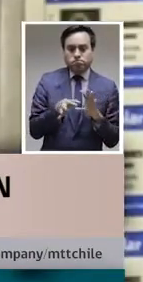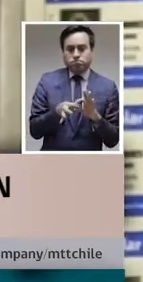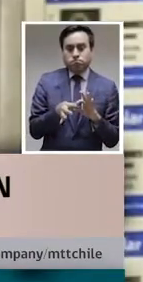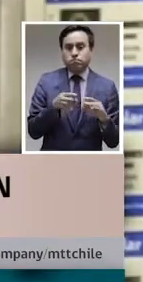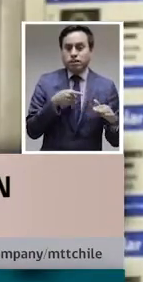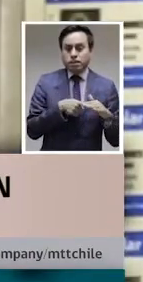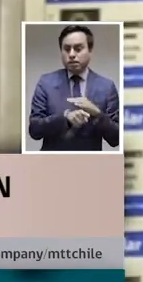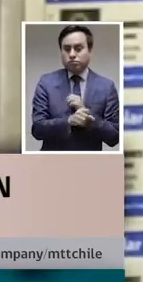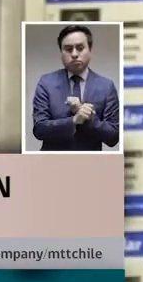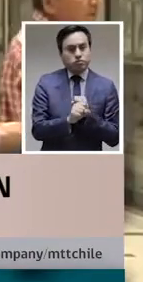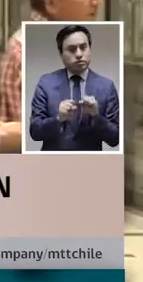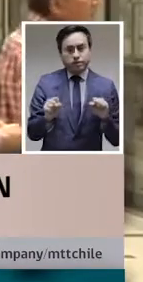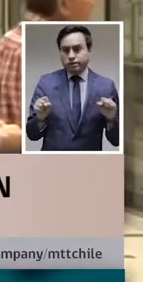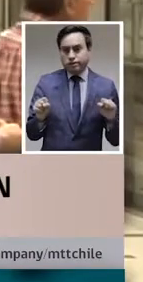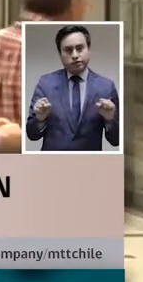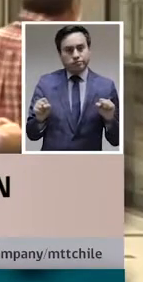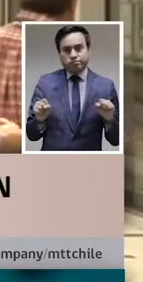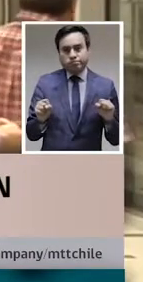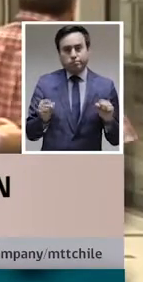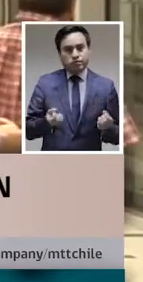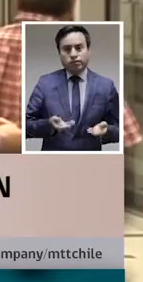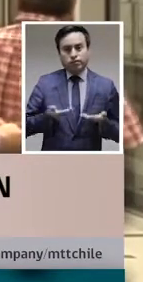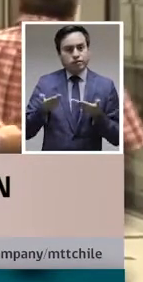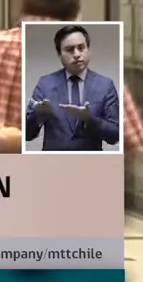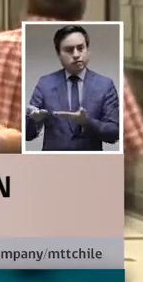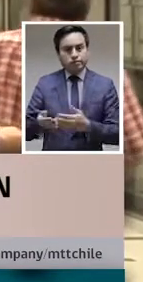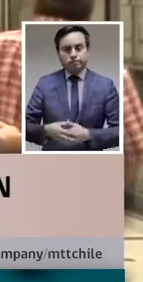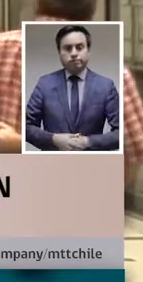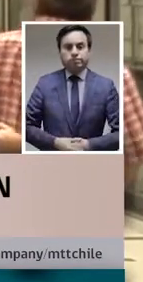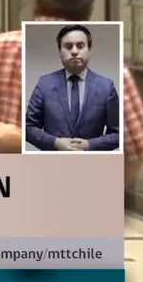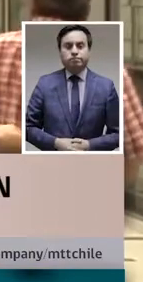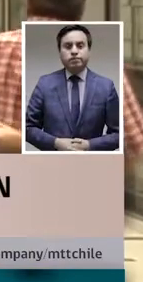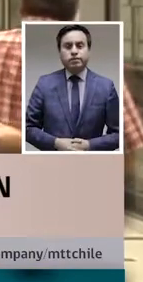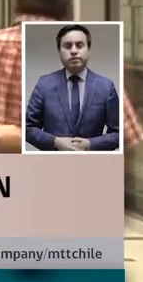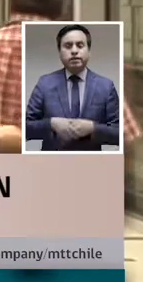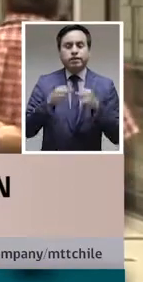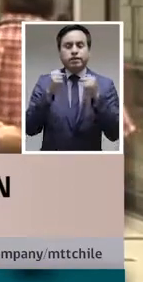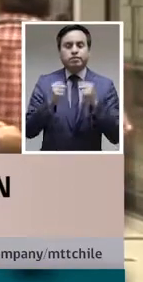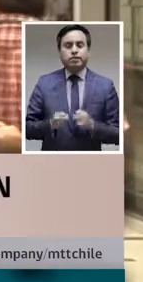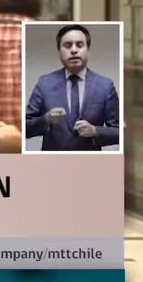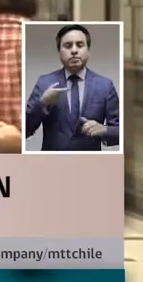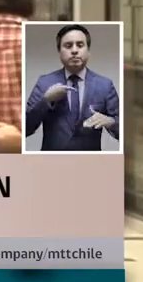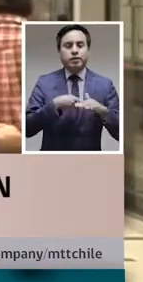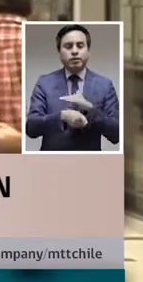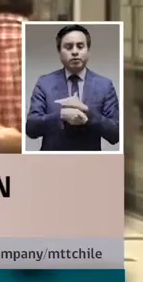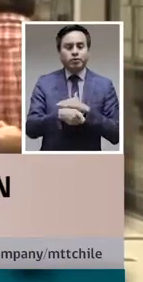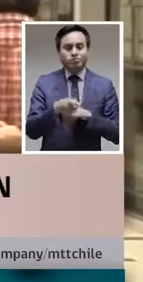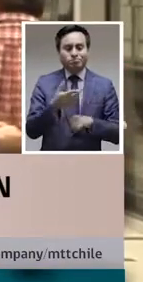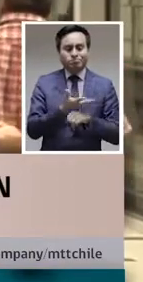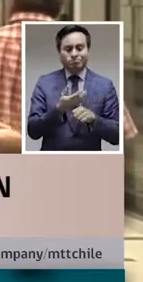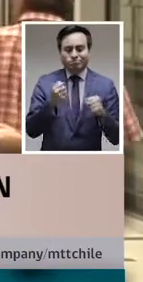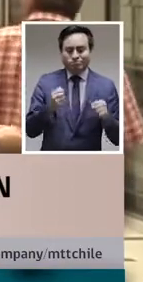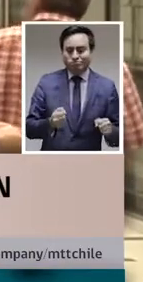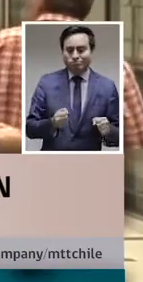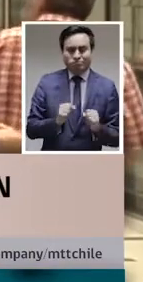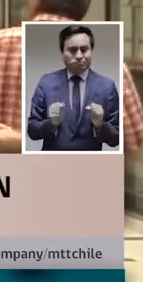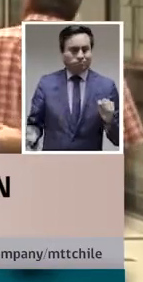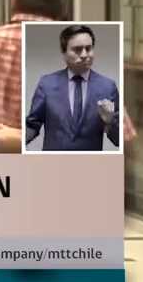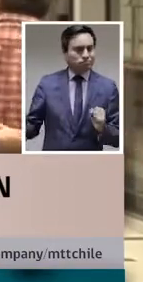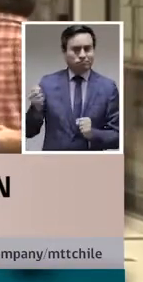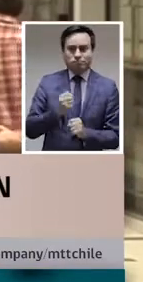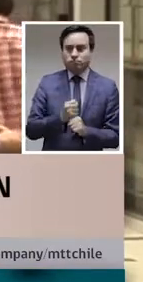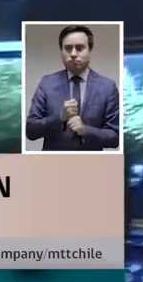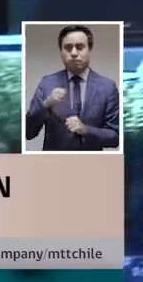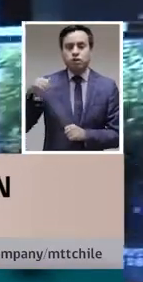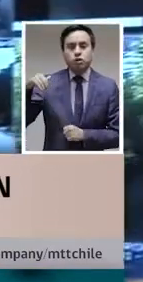estaban imposibilitados de ofrecerse. La capacidad de metro no es posible de ser reemplazada